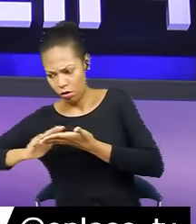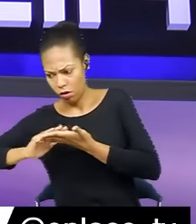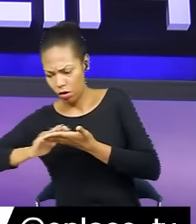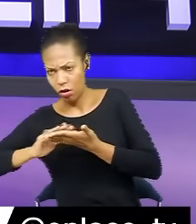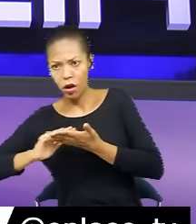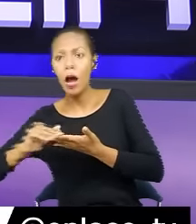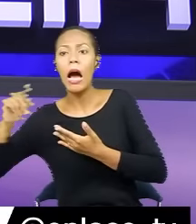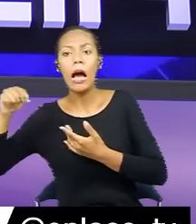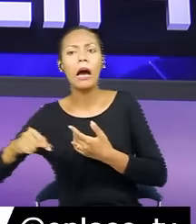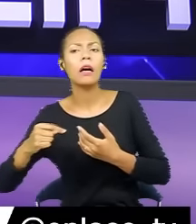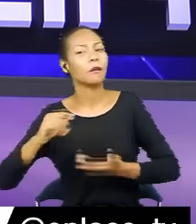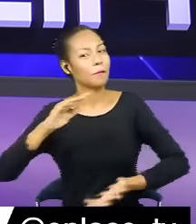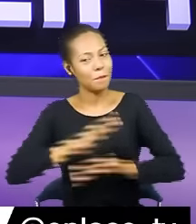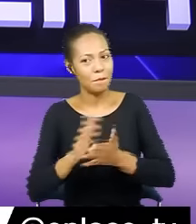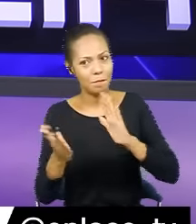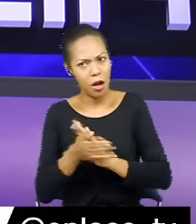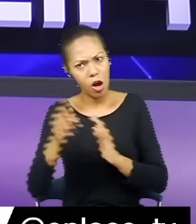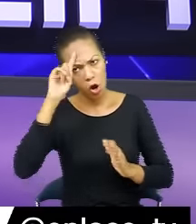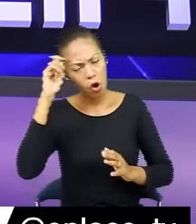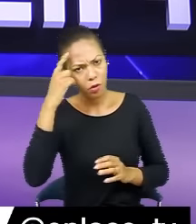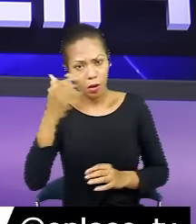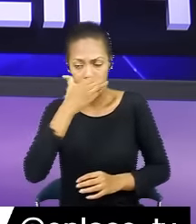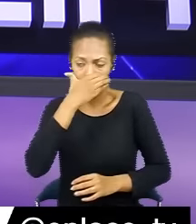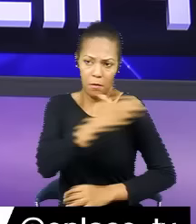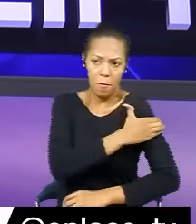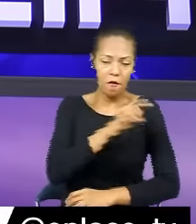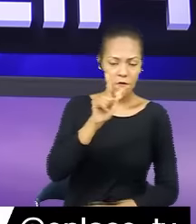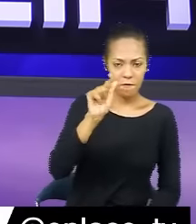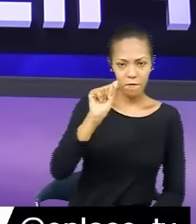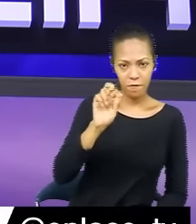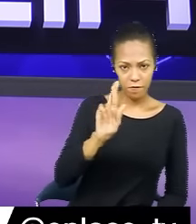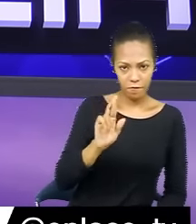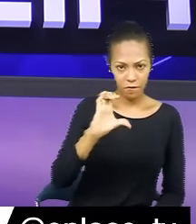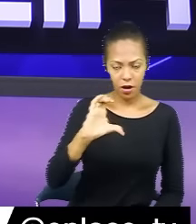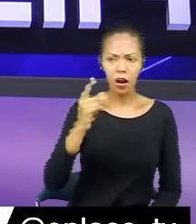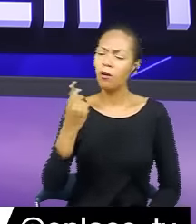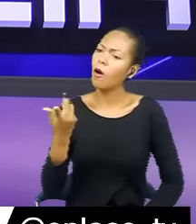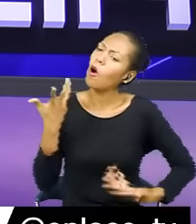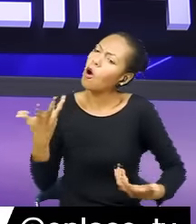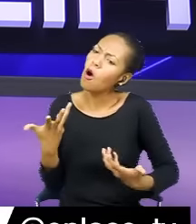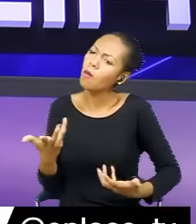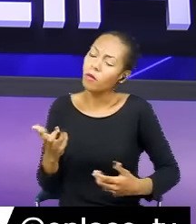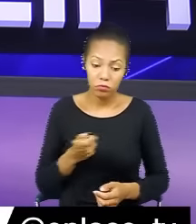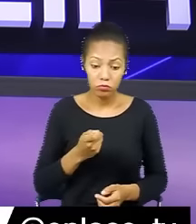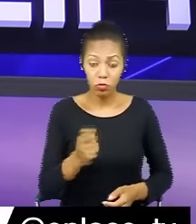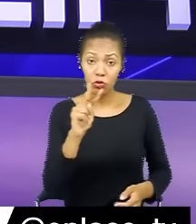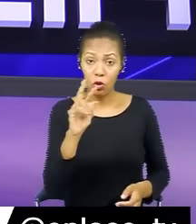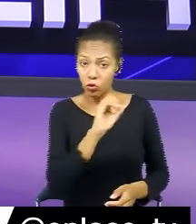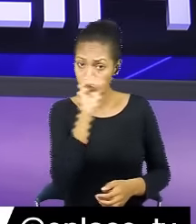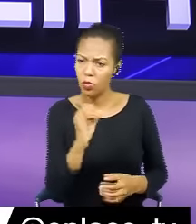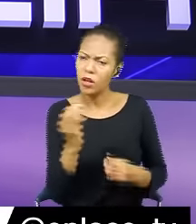comunidad conozca de qué se trata y tome la mejor decisión en el plebiscito por la paz el próximo 2 de octubre.